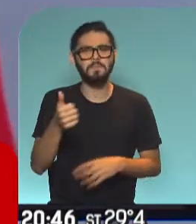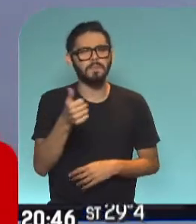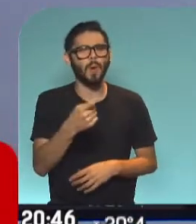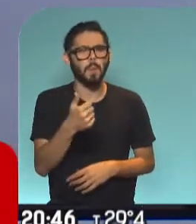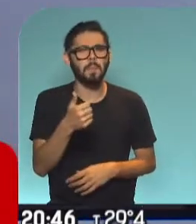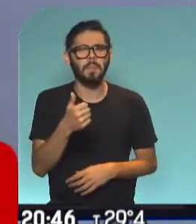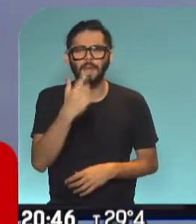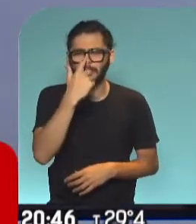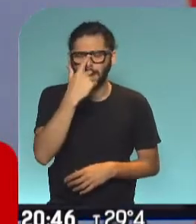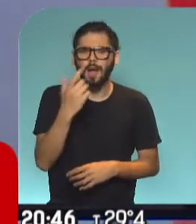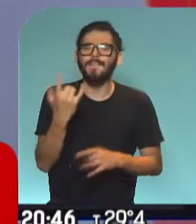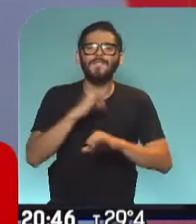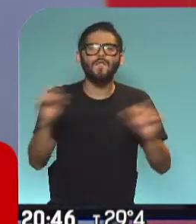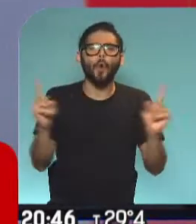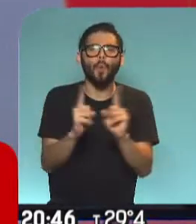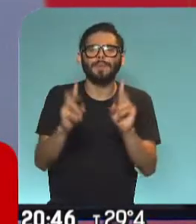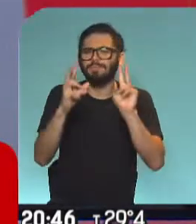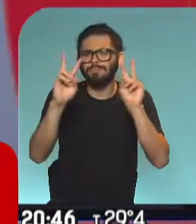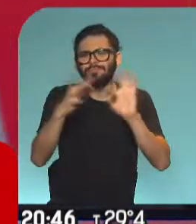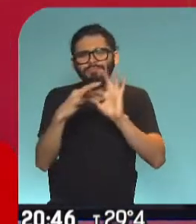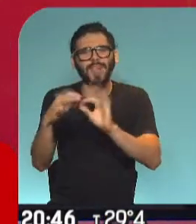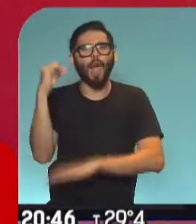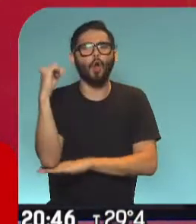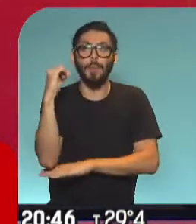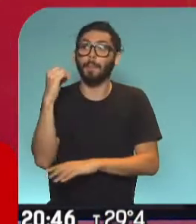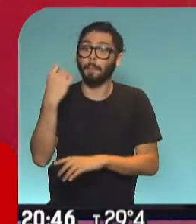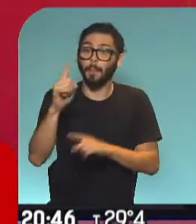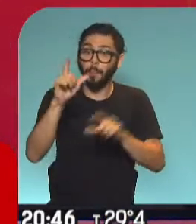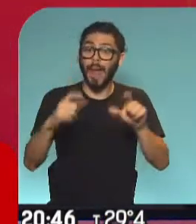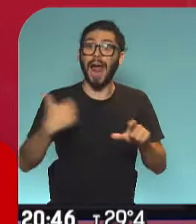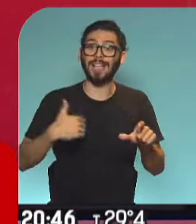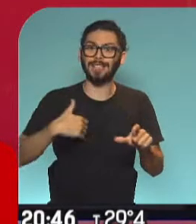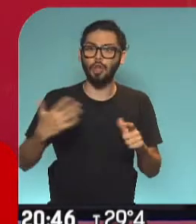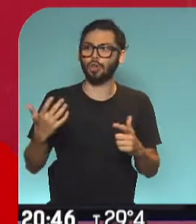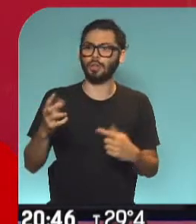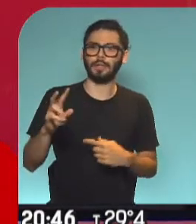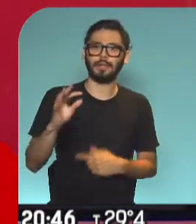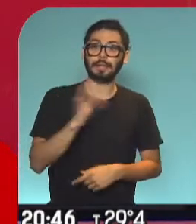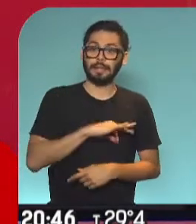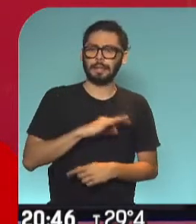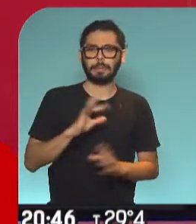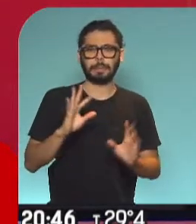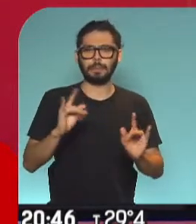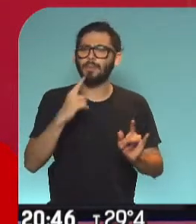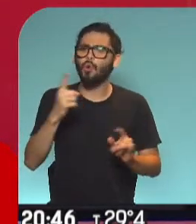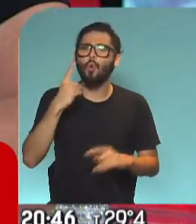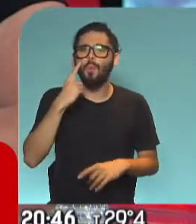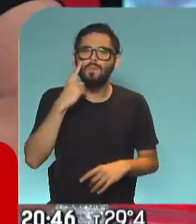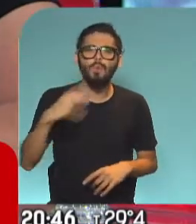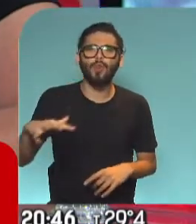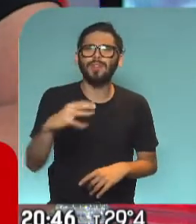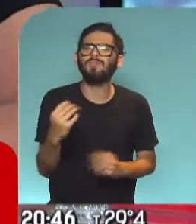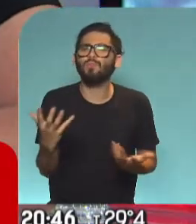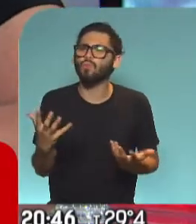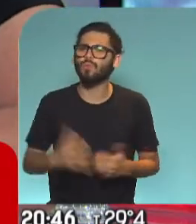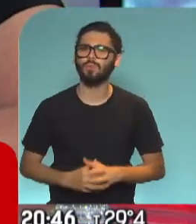tiene que ver con la economía pero fundamentalmente le ha pegado en el bolsillo a muchos de los argentinos como fue concretamente en tu municipio bueno